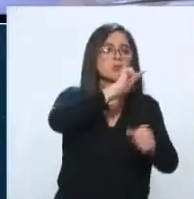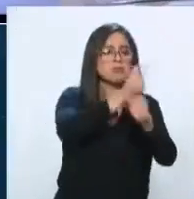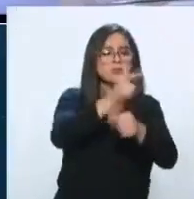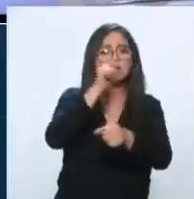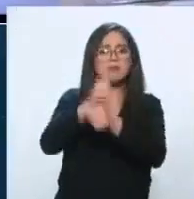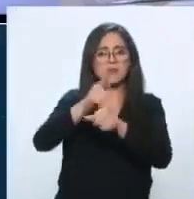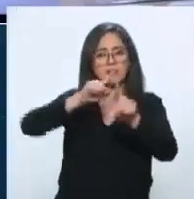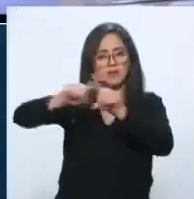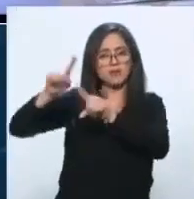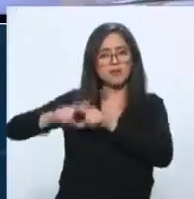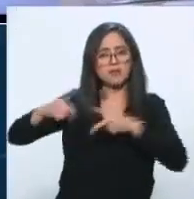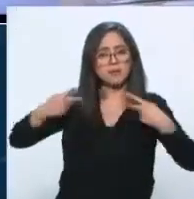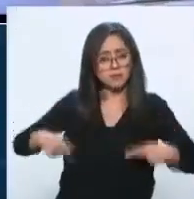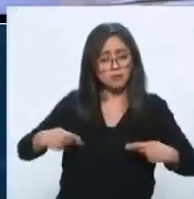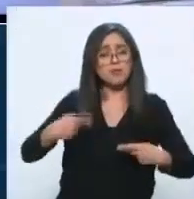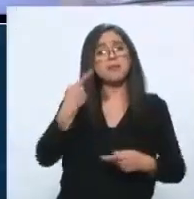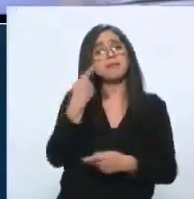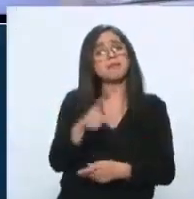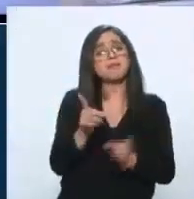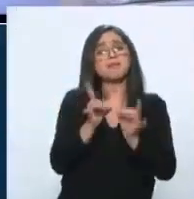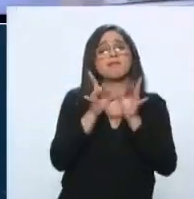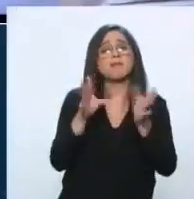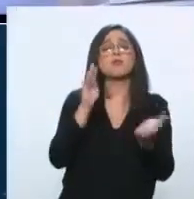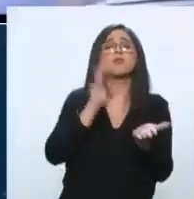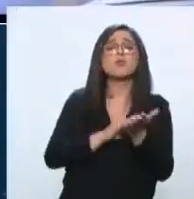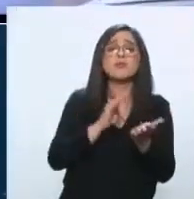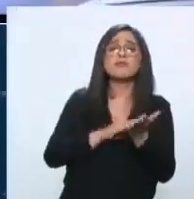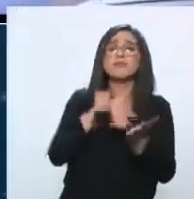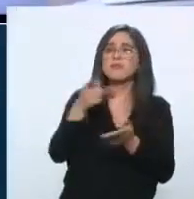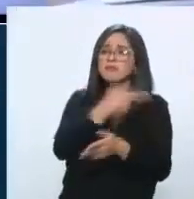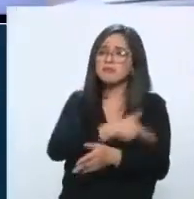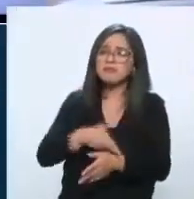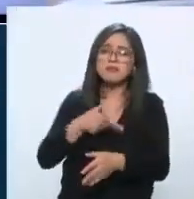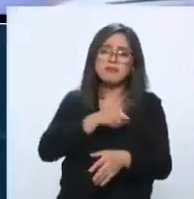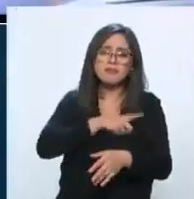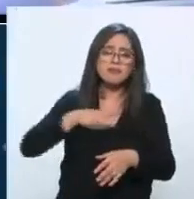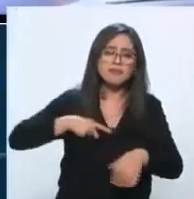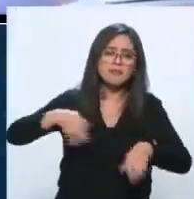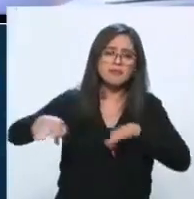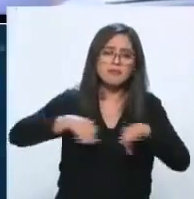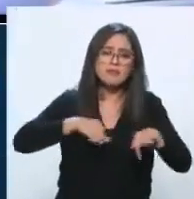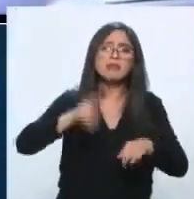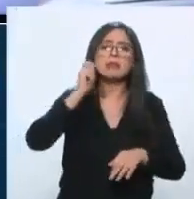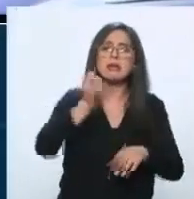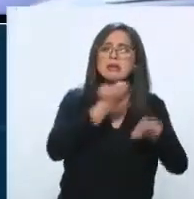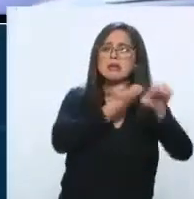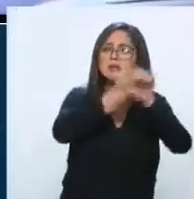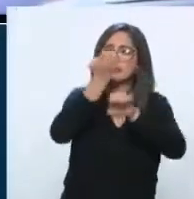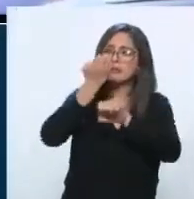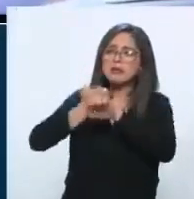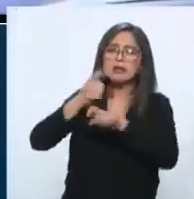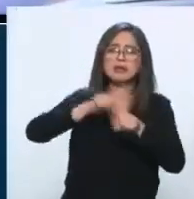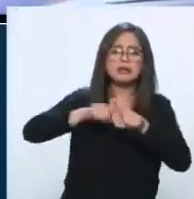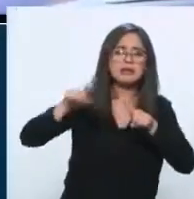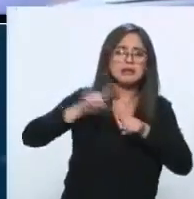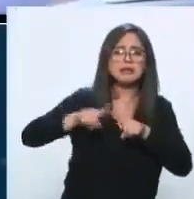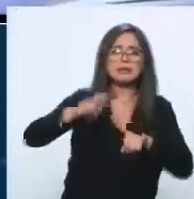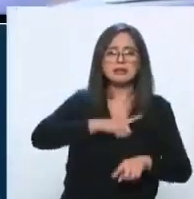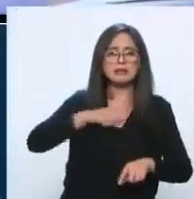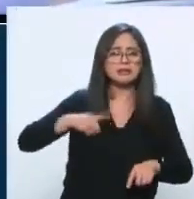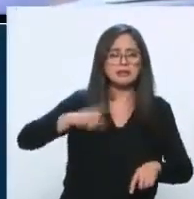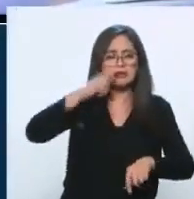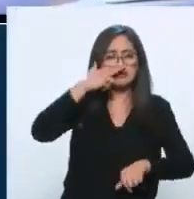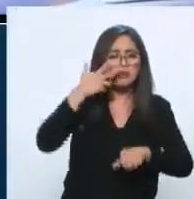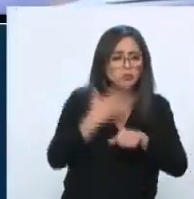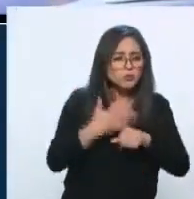personas, pero aún hay varios retos que enfrentar. Entre ellos está que los estados se lleve a cabo este proceso, esta búsqueda y esta acción de manera cabal.